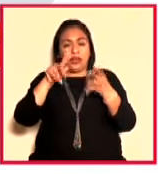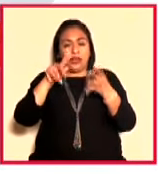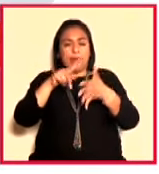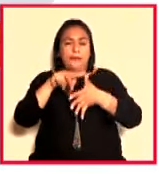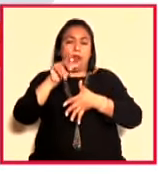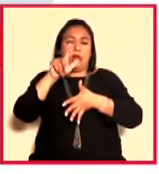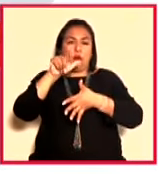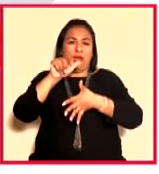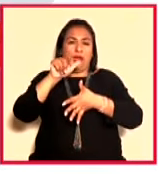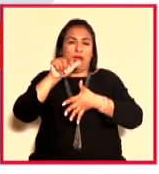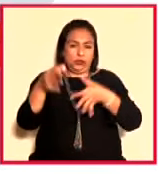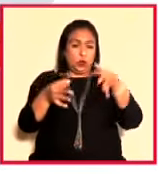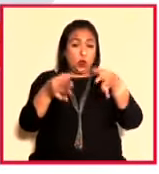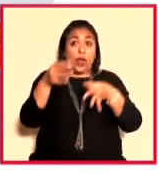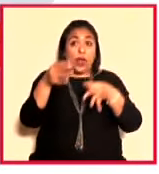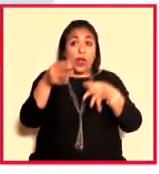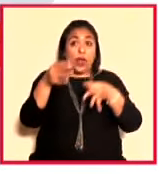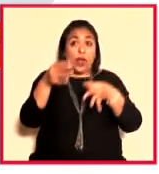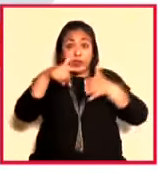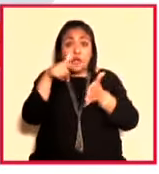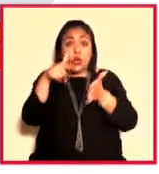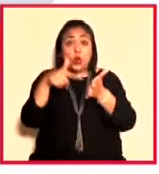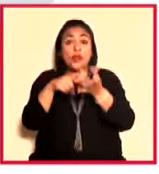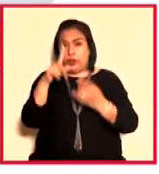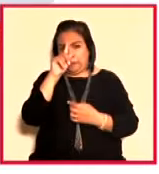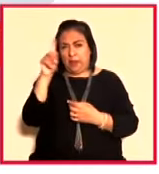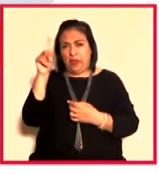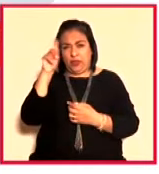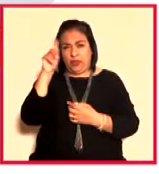una ceremonia realizada en Madrid y transmitida por